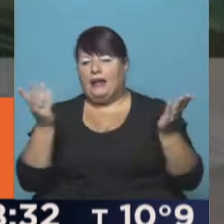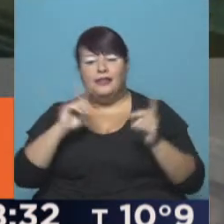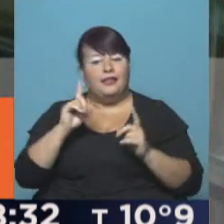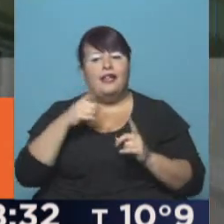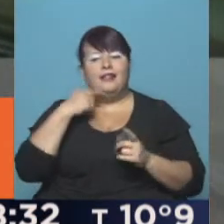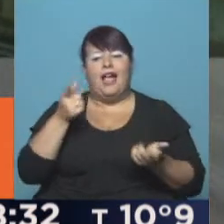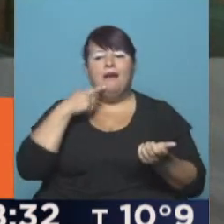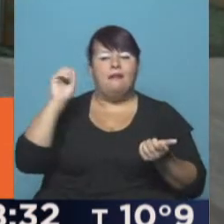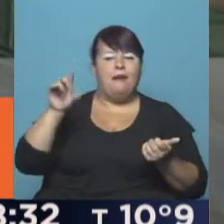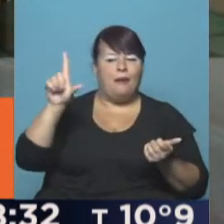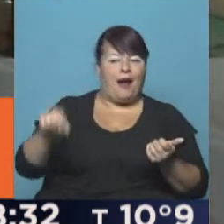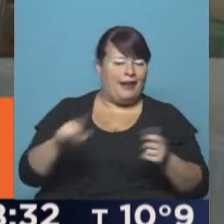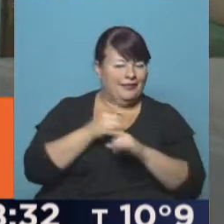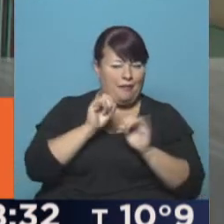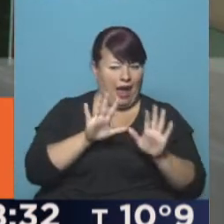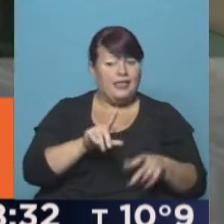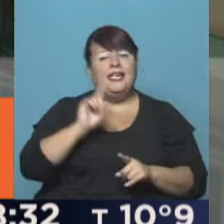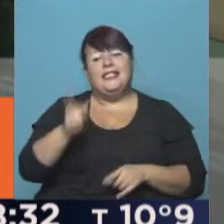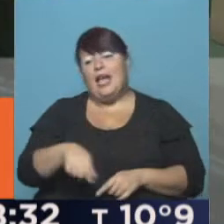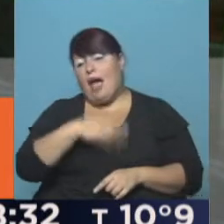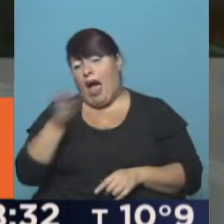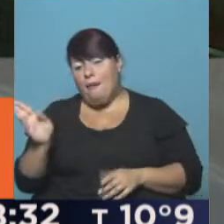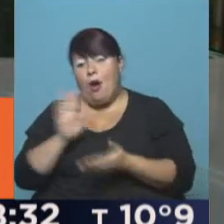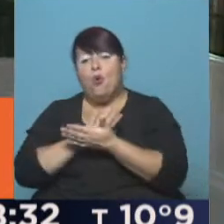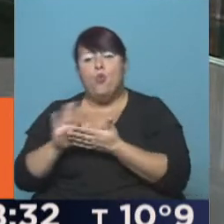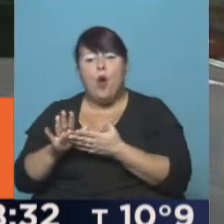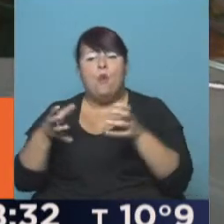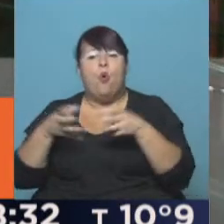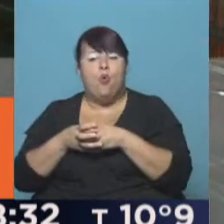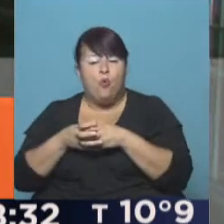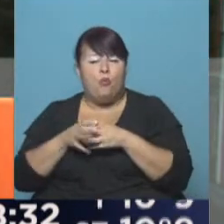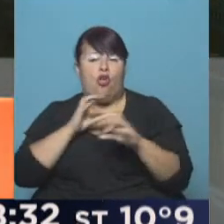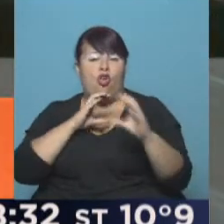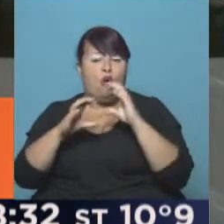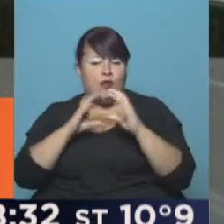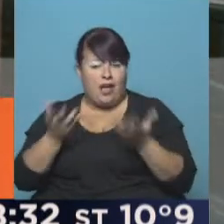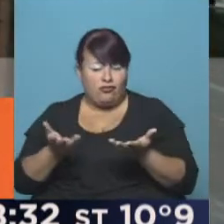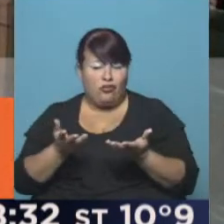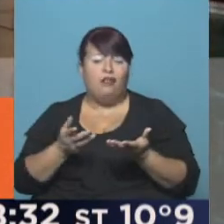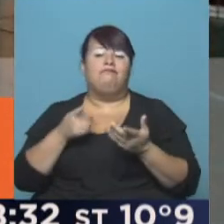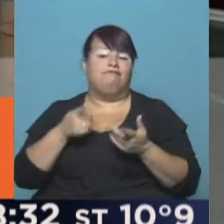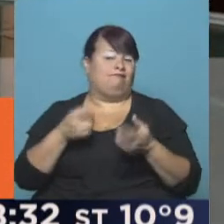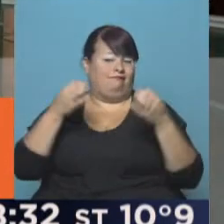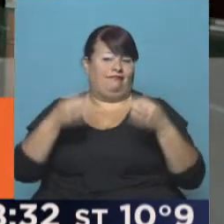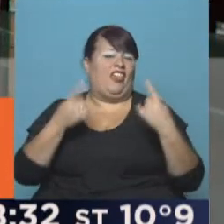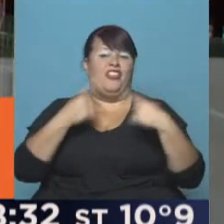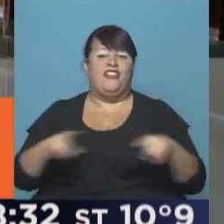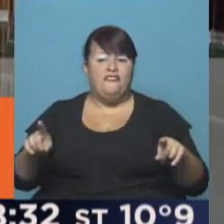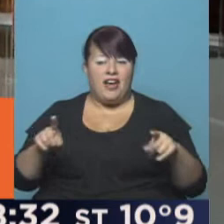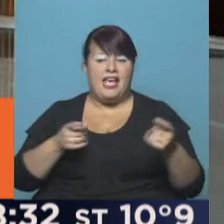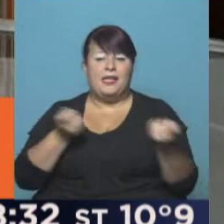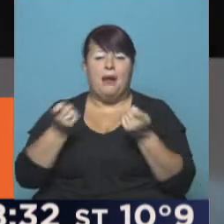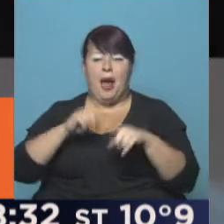sin descalificación. Y después están también, por otro lado, las nuevas plataformas de comunicación que hacen totalmente distinto el